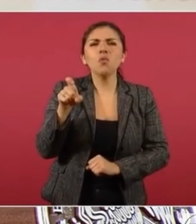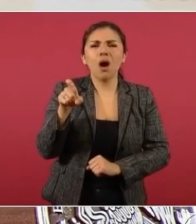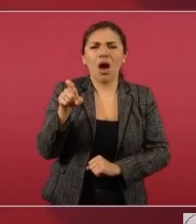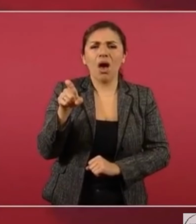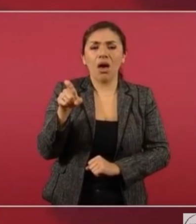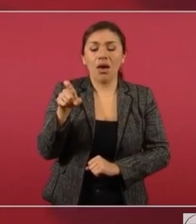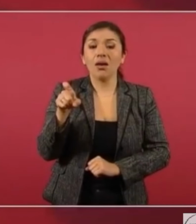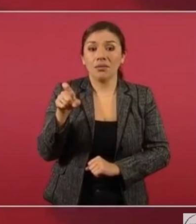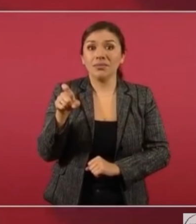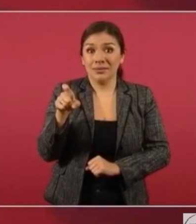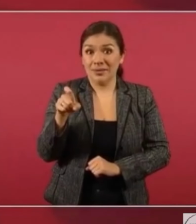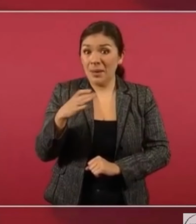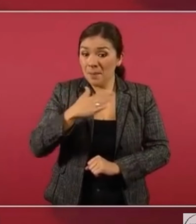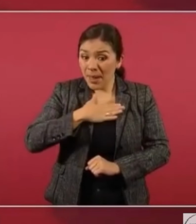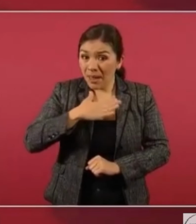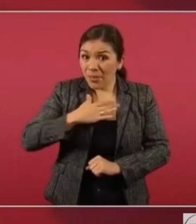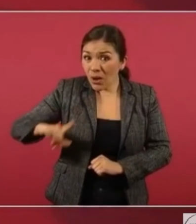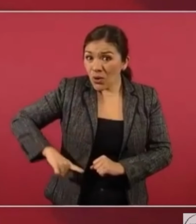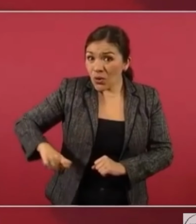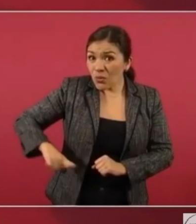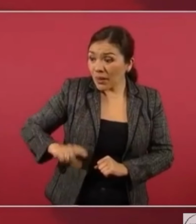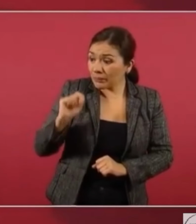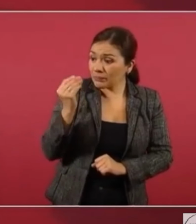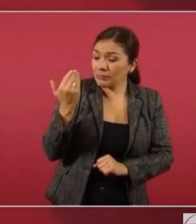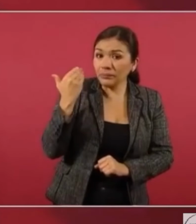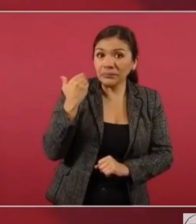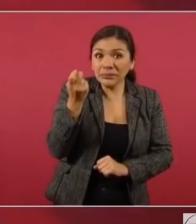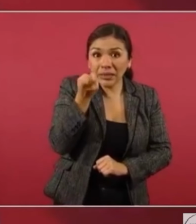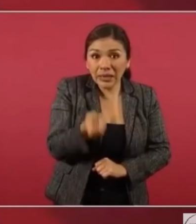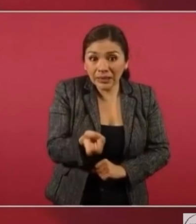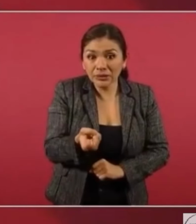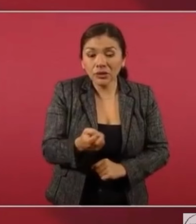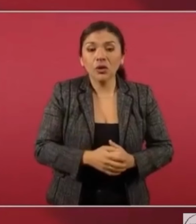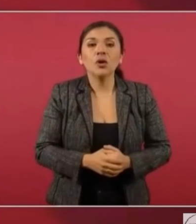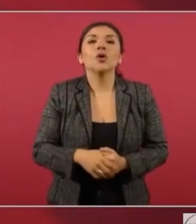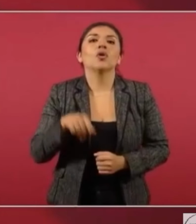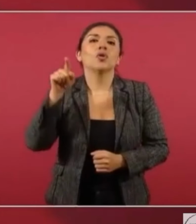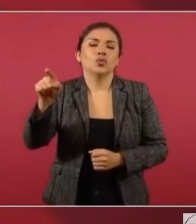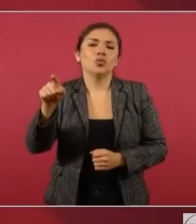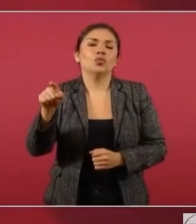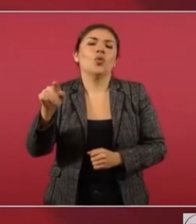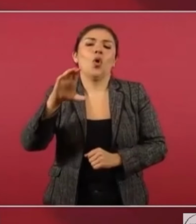ya en el gobierno nuestro al principio, con agua,